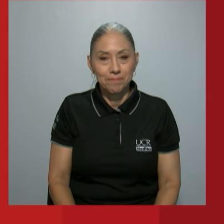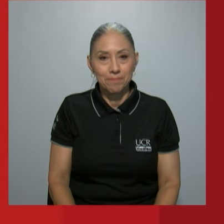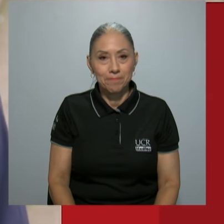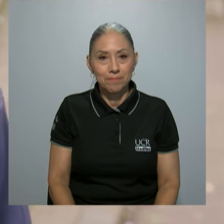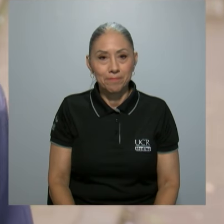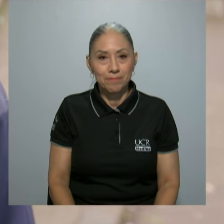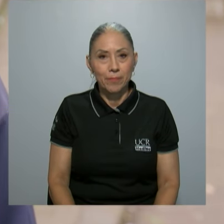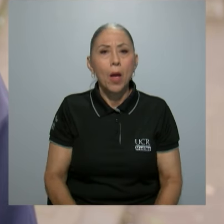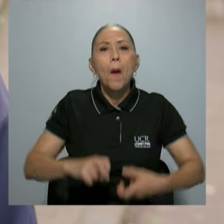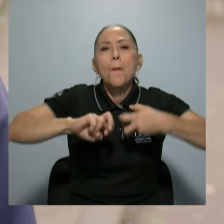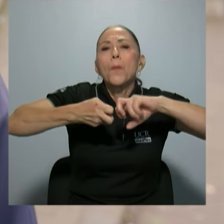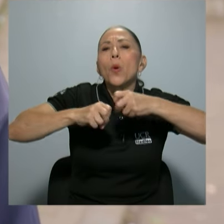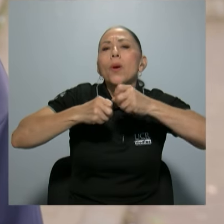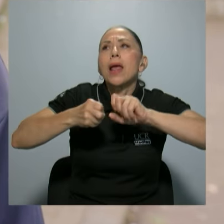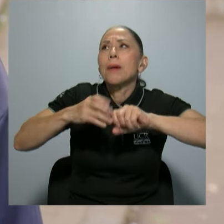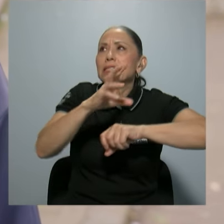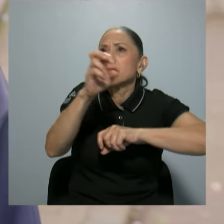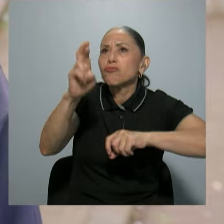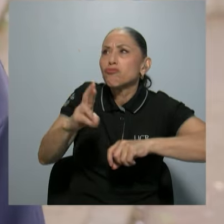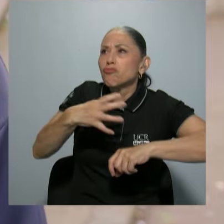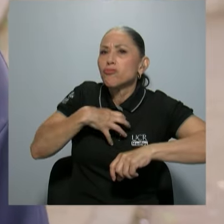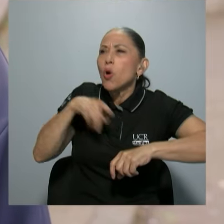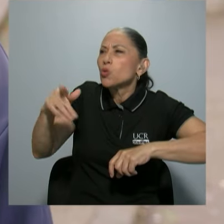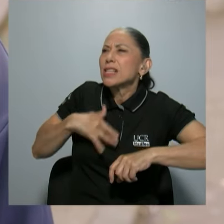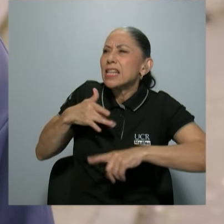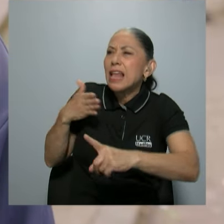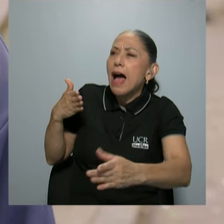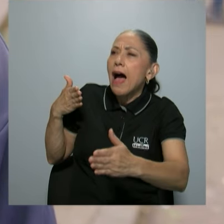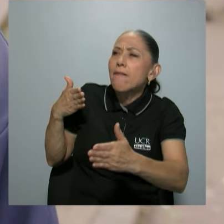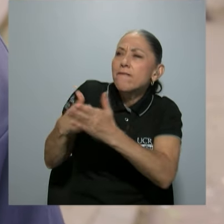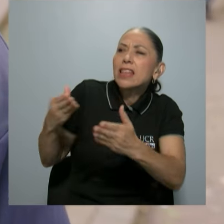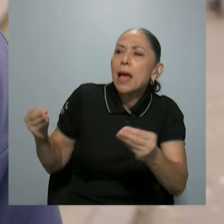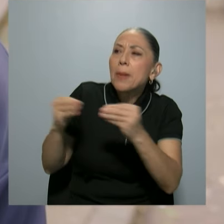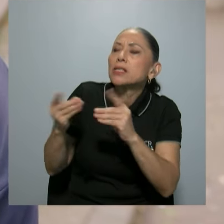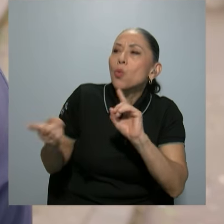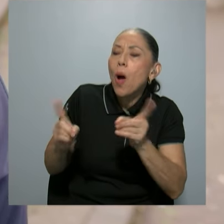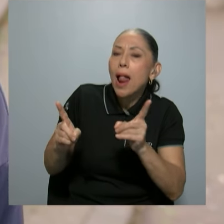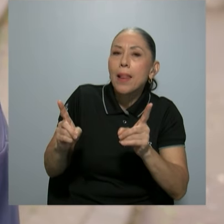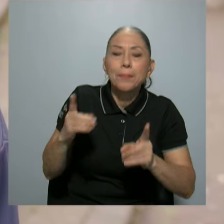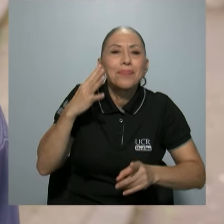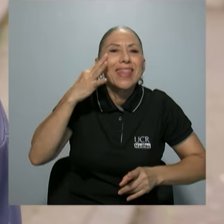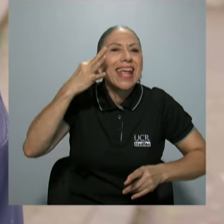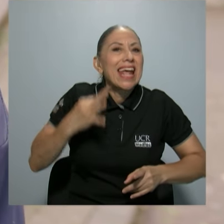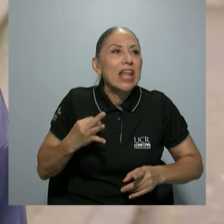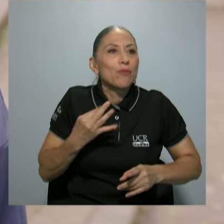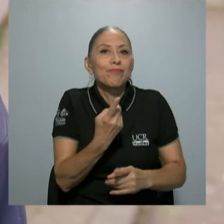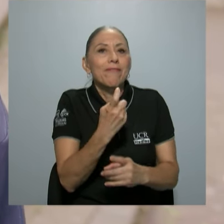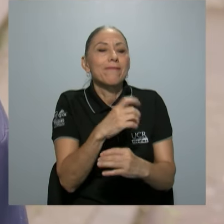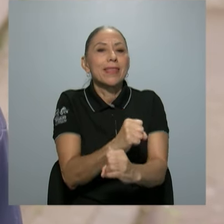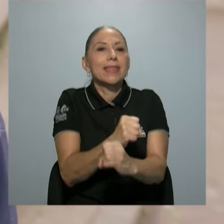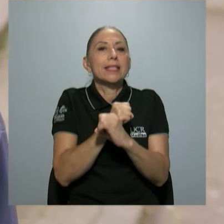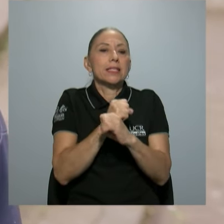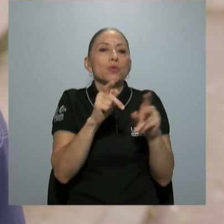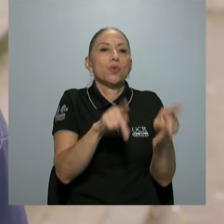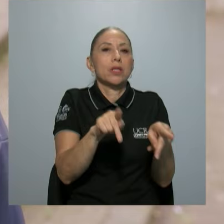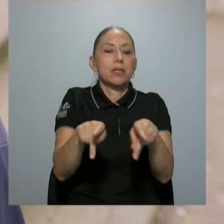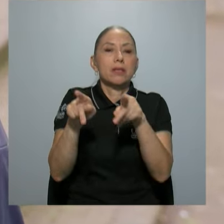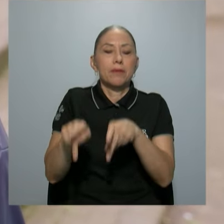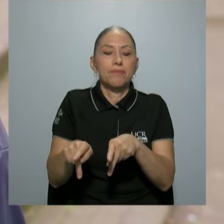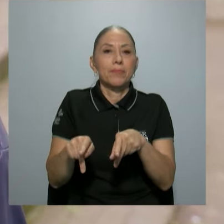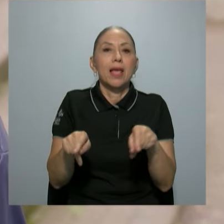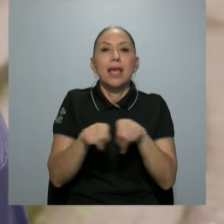De los problemas nacionales, ¿cuál siente que es el que más le afecta a usted? Creo que el de la inseguridad ciudadana y